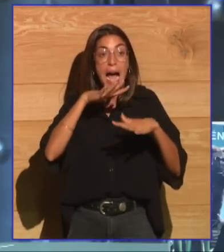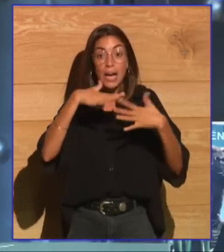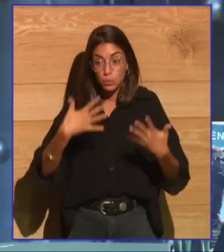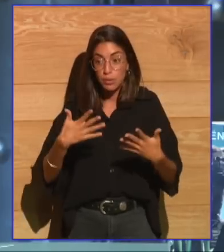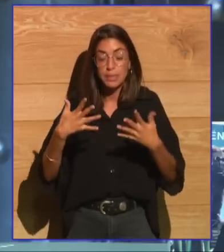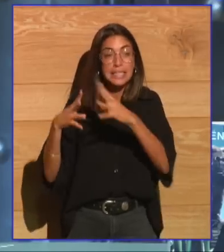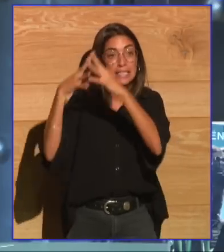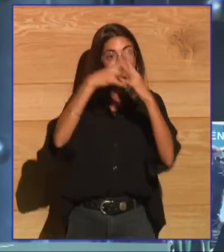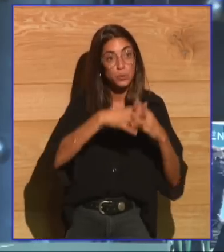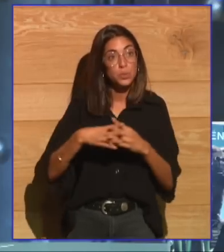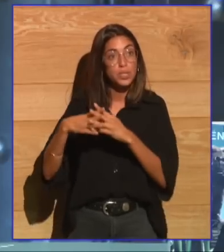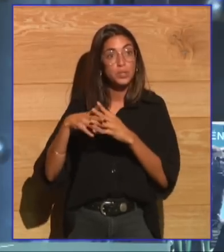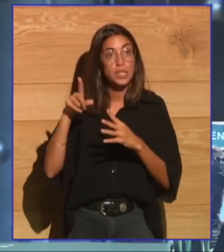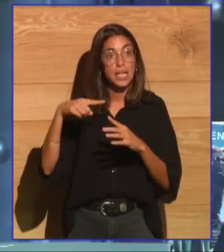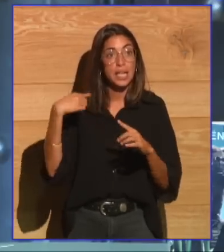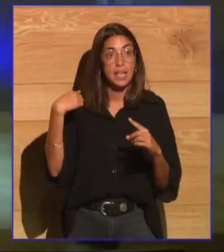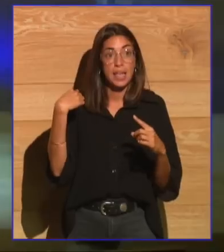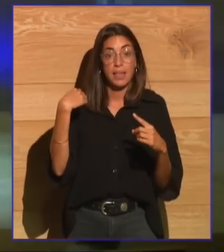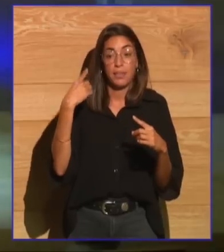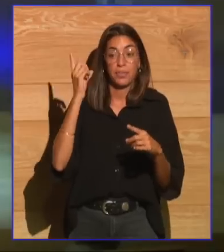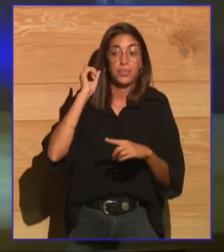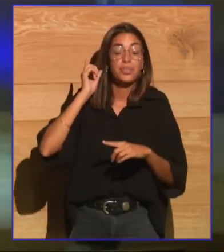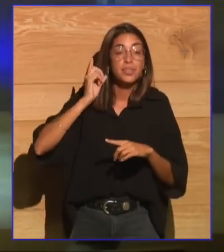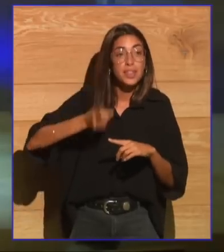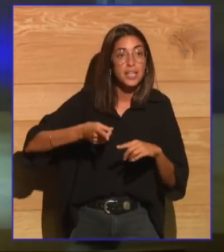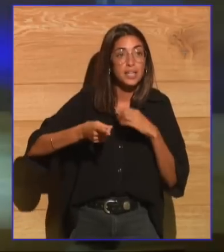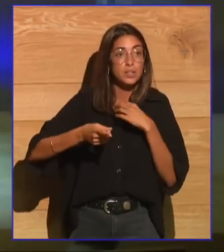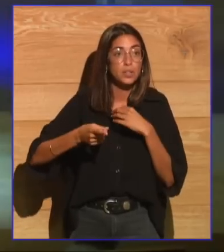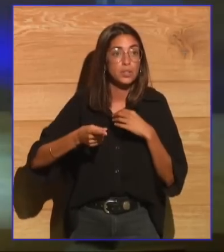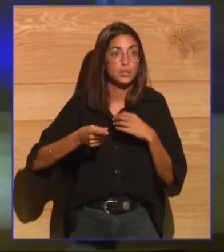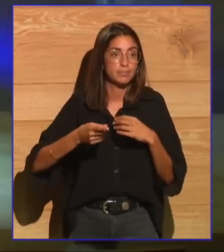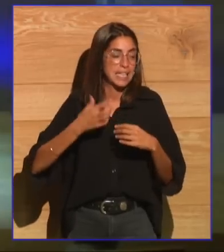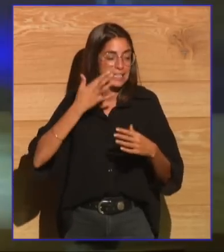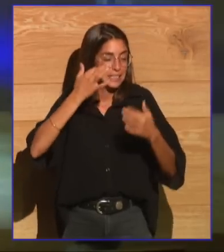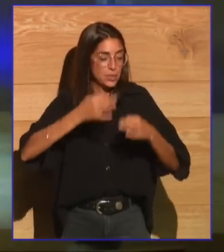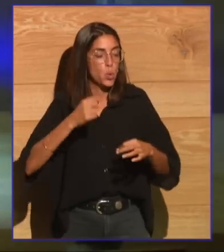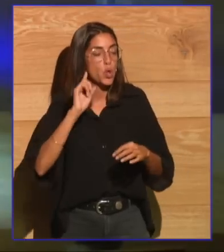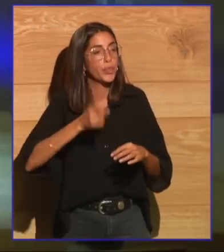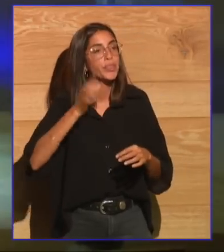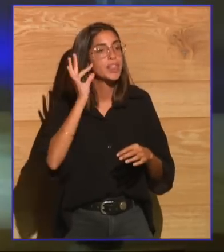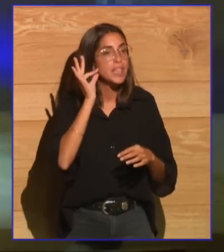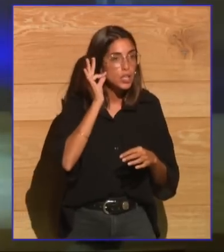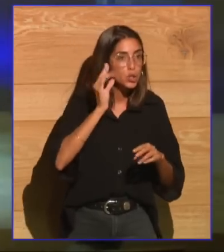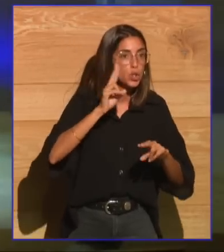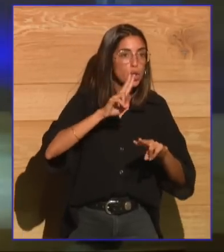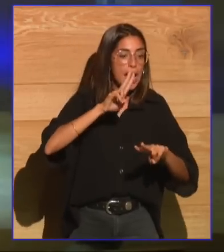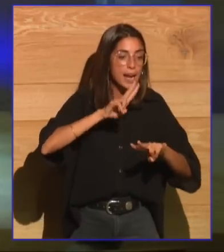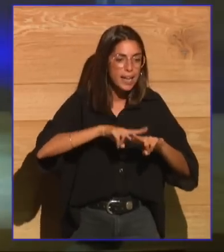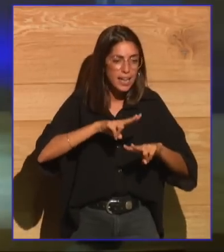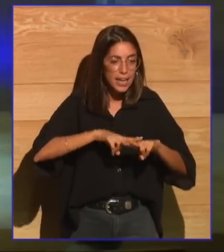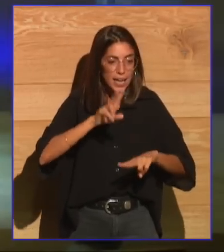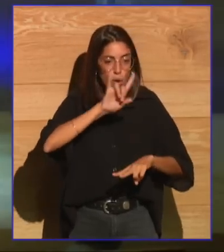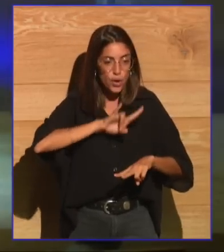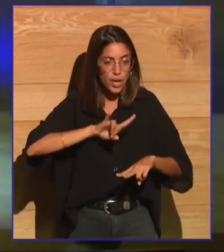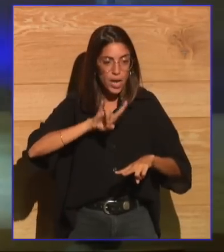imposible que no la lírica es más sería una mujer negra con seguridad buscarían que fuera una mujer y que ni siquiera